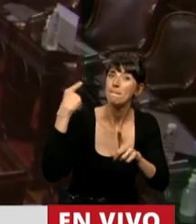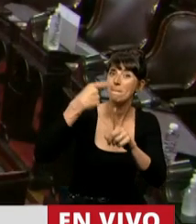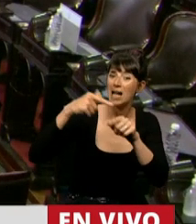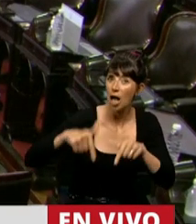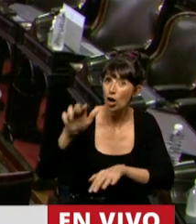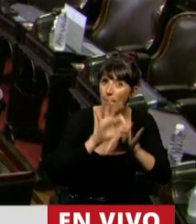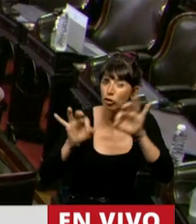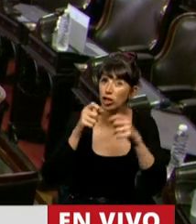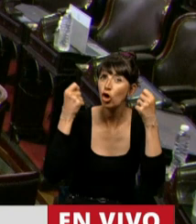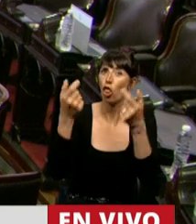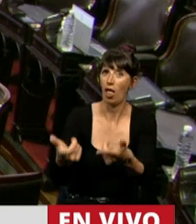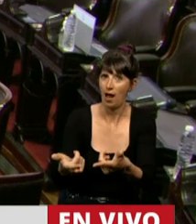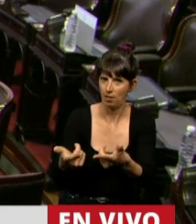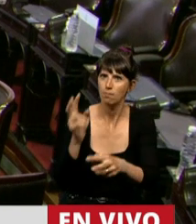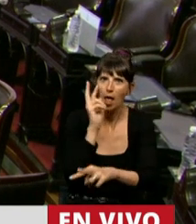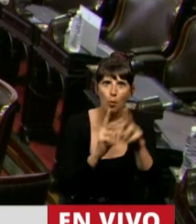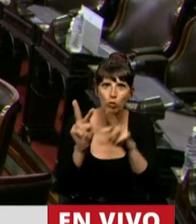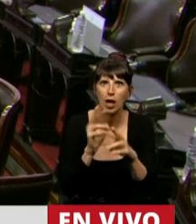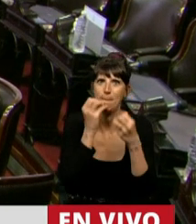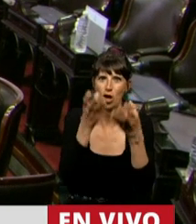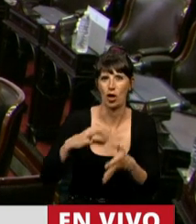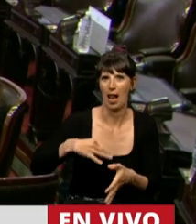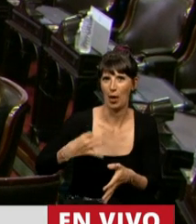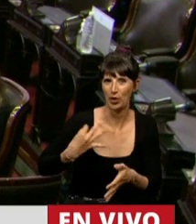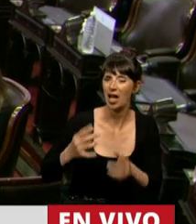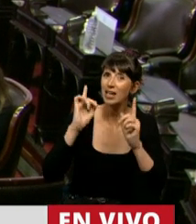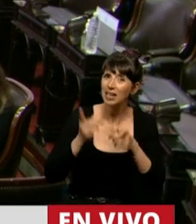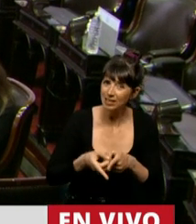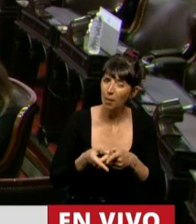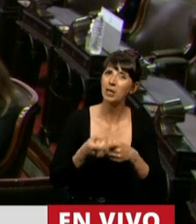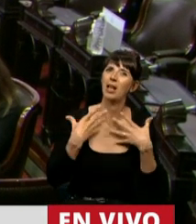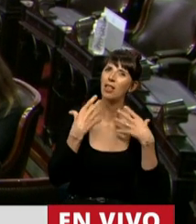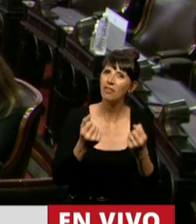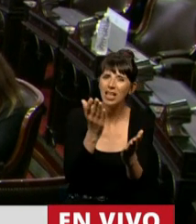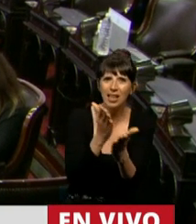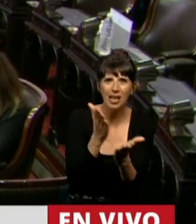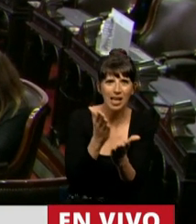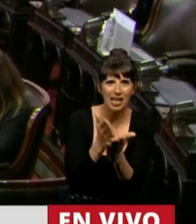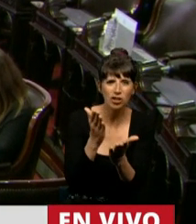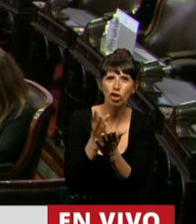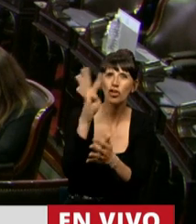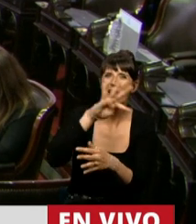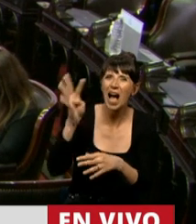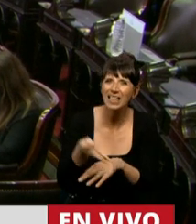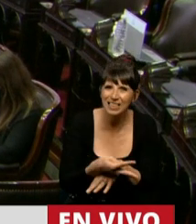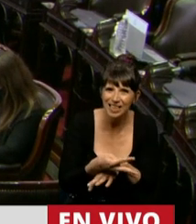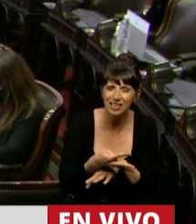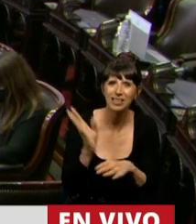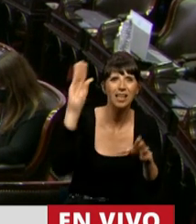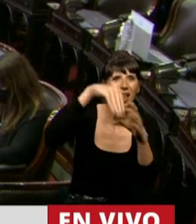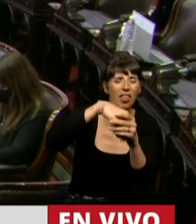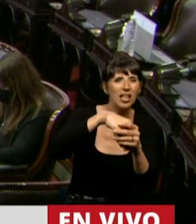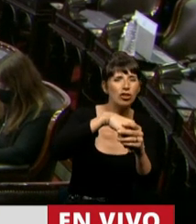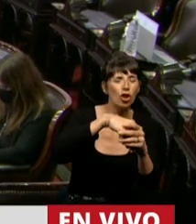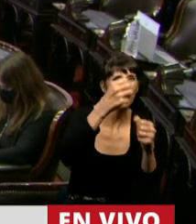condonando esos intereses también venimos a defender los derechos societarios que an tienen las empresas en las cual tiene participación y